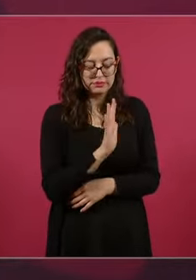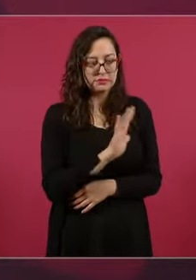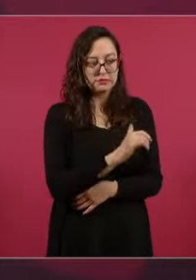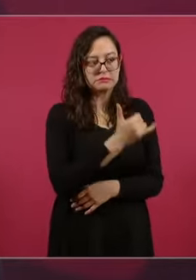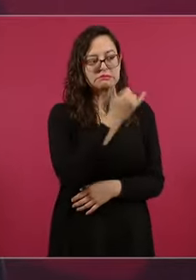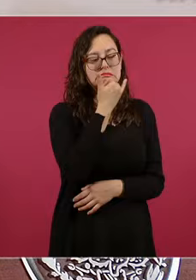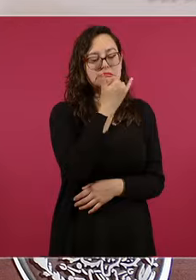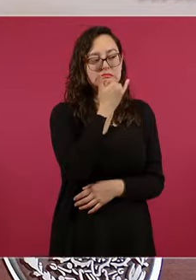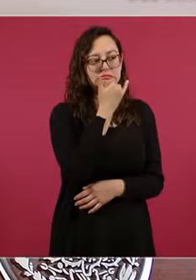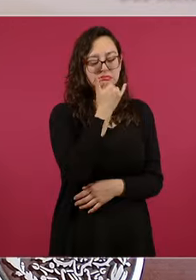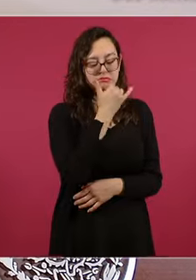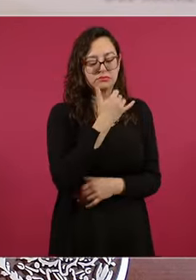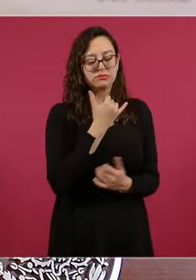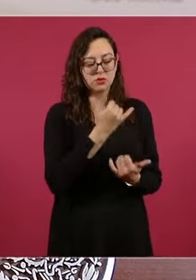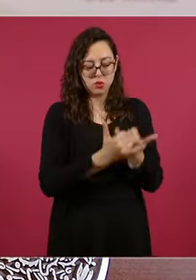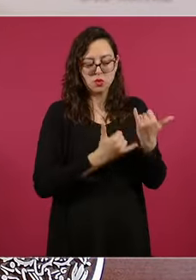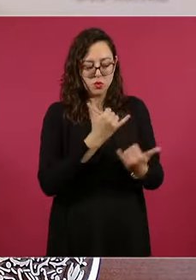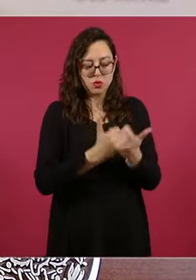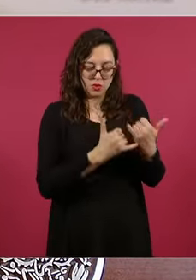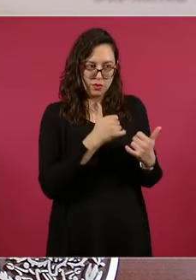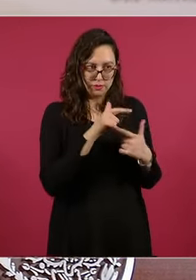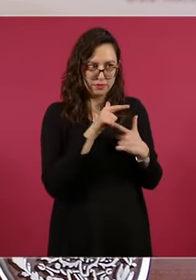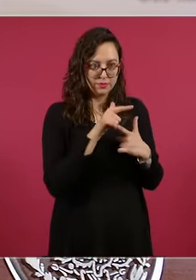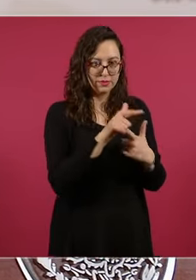vamos a seguir jugando dominó.